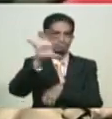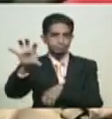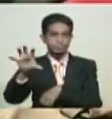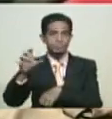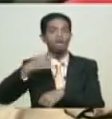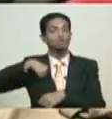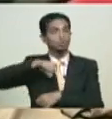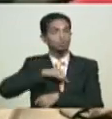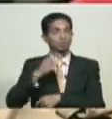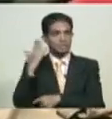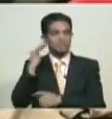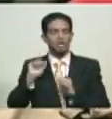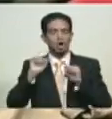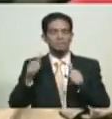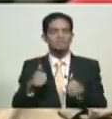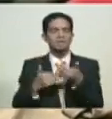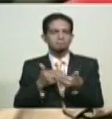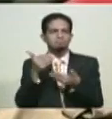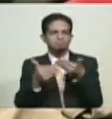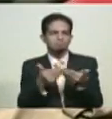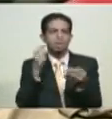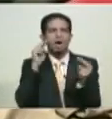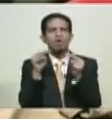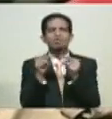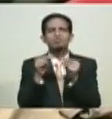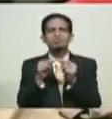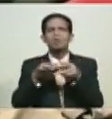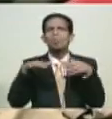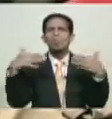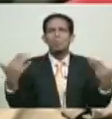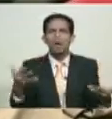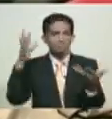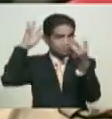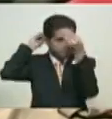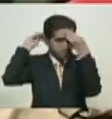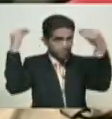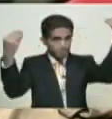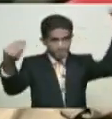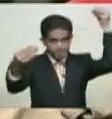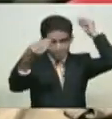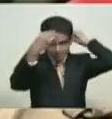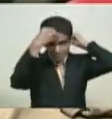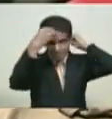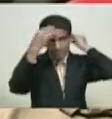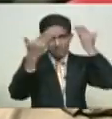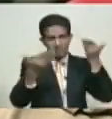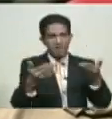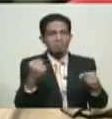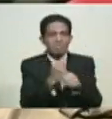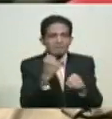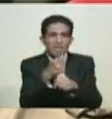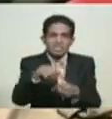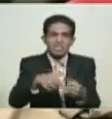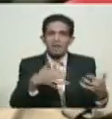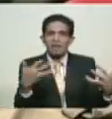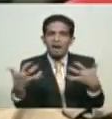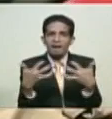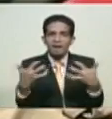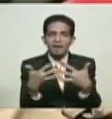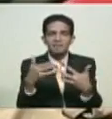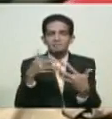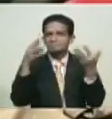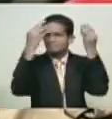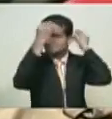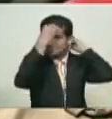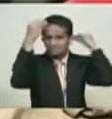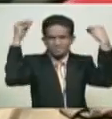realmente cuál había sido el rol de distintos actores de nuestra sociedad en nuestra guerra y un rol fundamental en la guerra